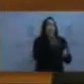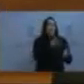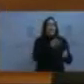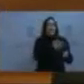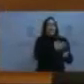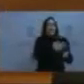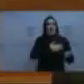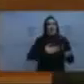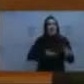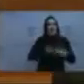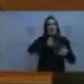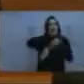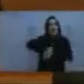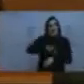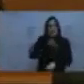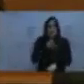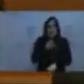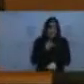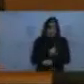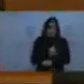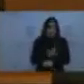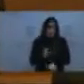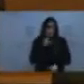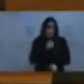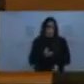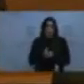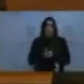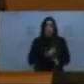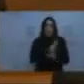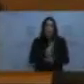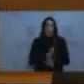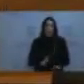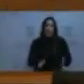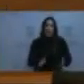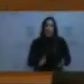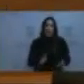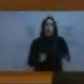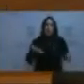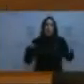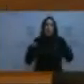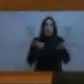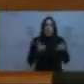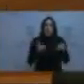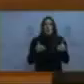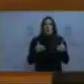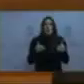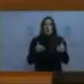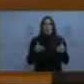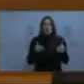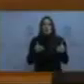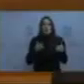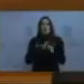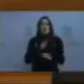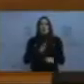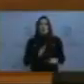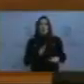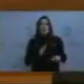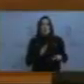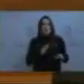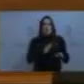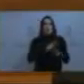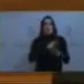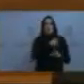2012 tienen ustedes ese proyecto de ley, como mínimo. Solo la presión ciudadana y del Partido Popular han impedido su aprobación, aunque ahora el